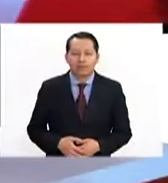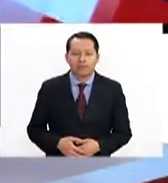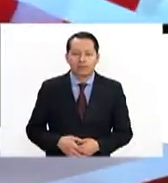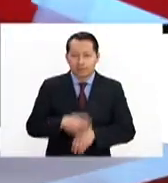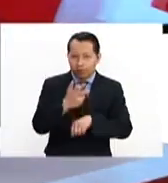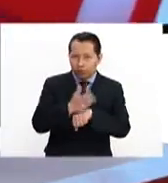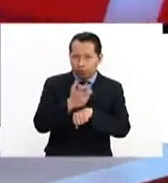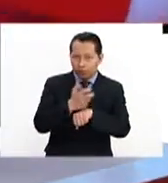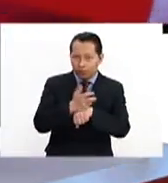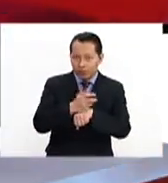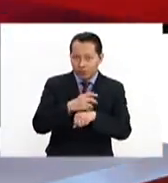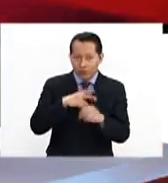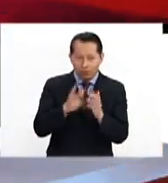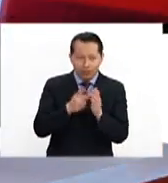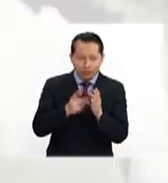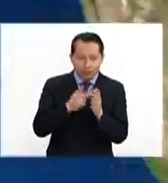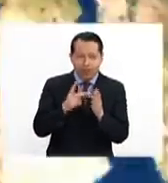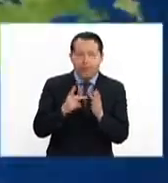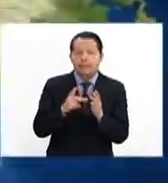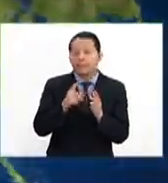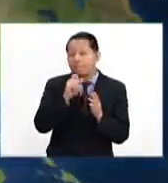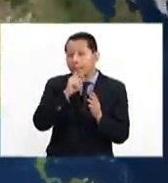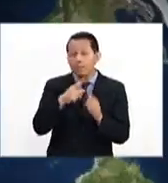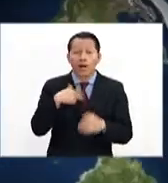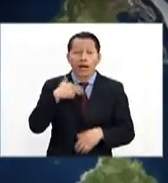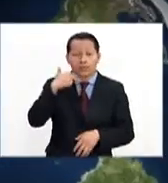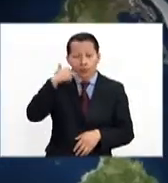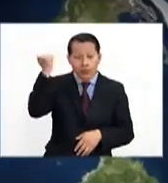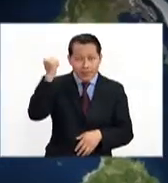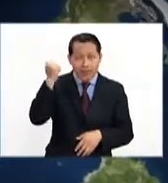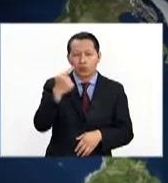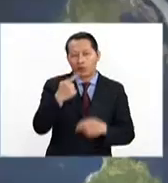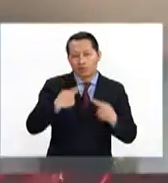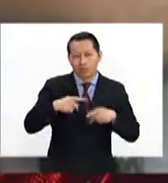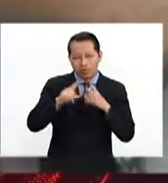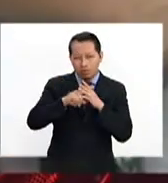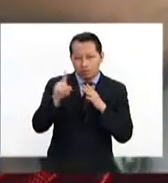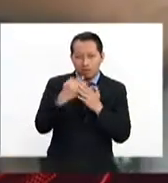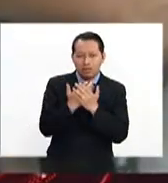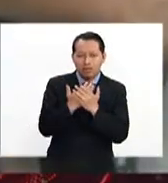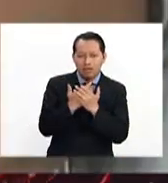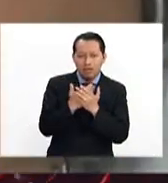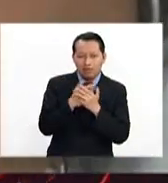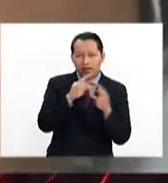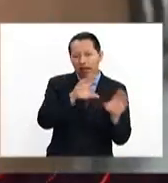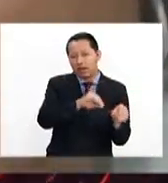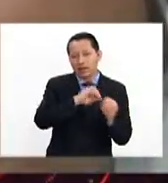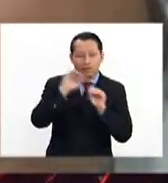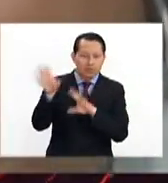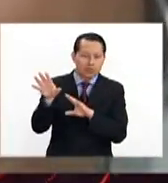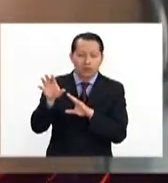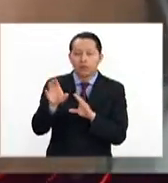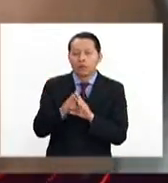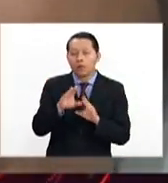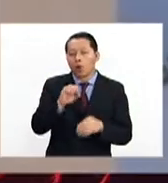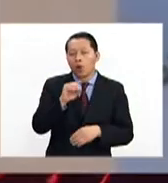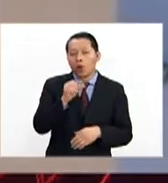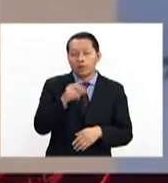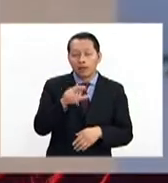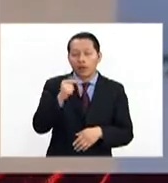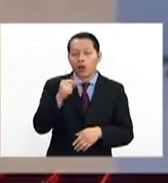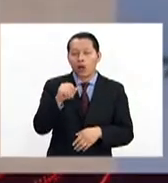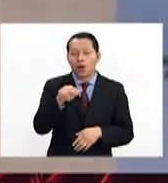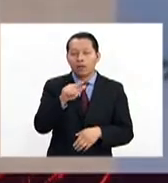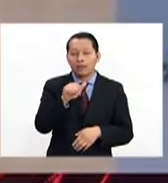En Estados Unidos, de nueva cuenta, se registró el suicidio de un inmigrante mientras esperaba su deportación. Se trata de Osmar